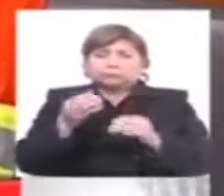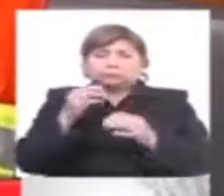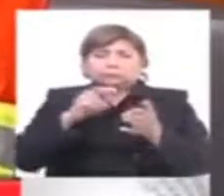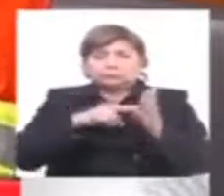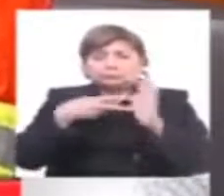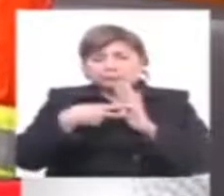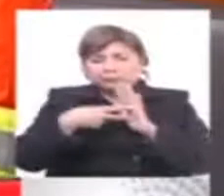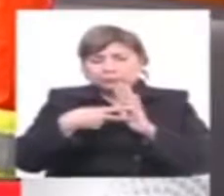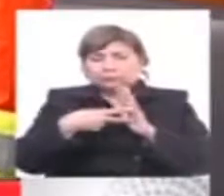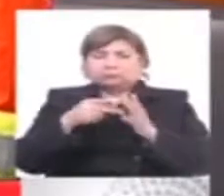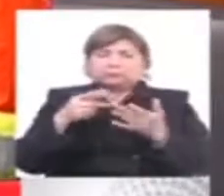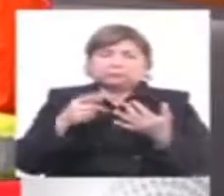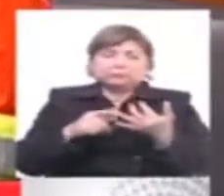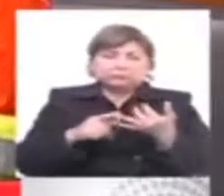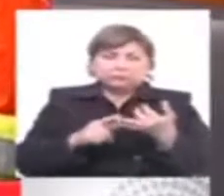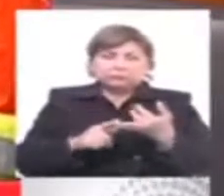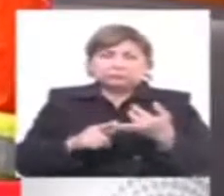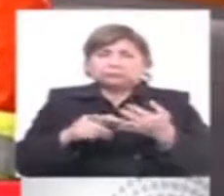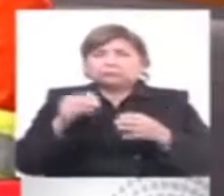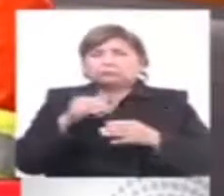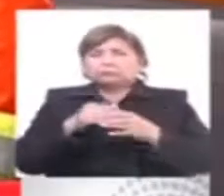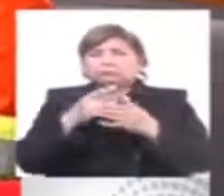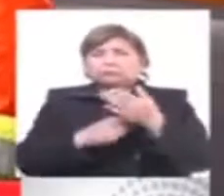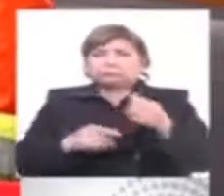interpretación del pedido de confianza.